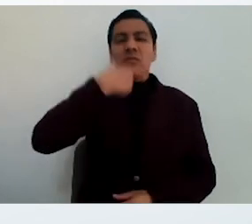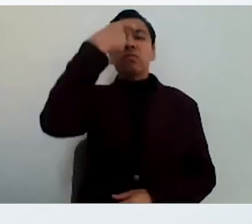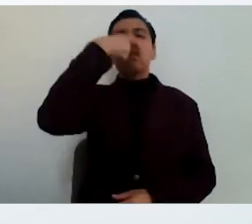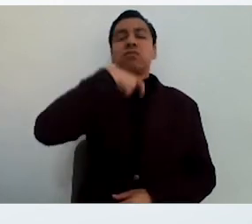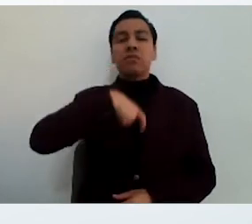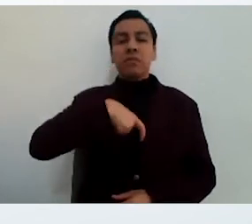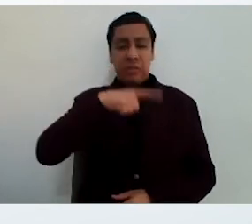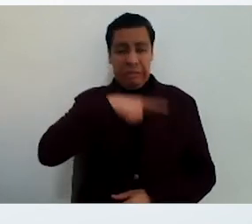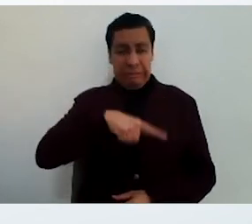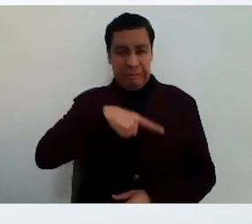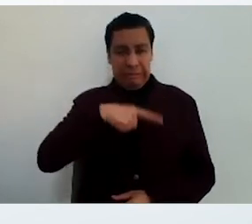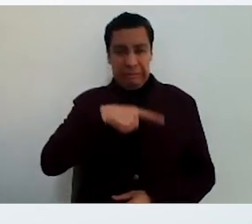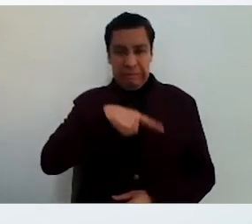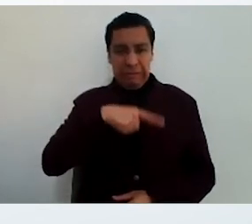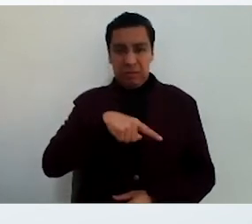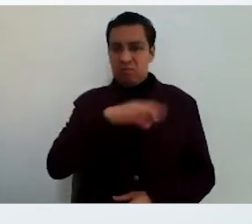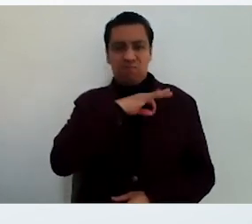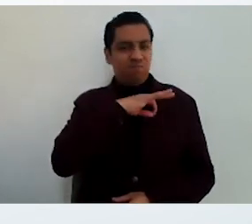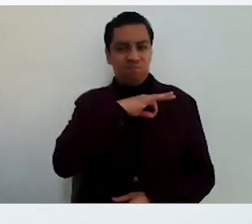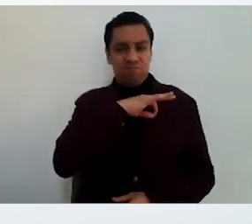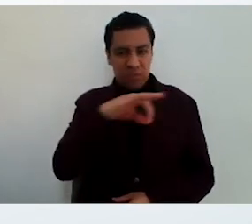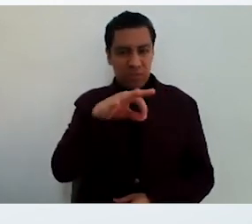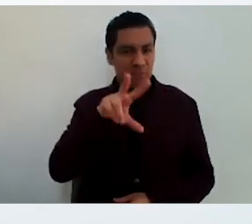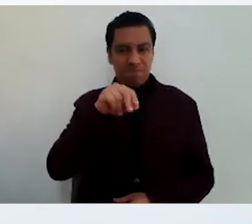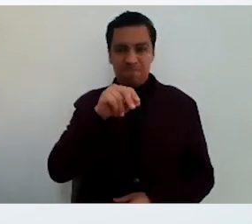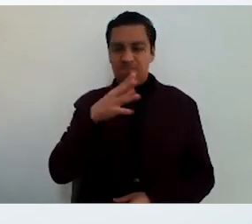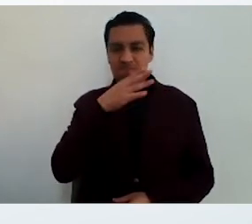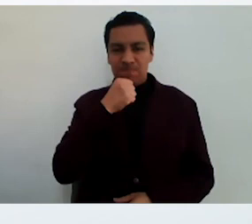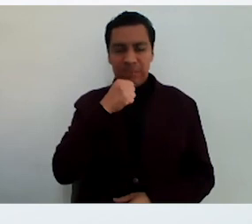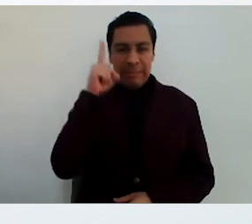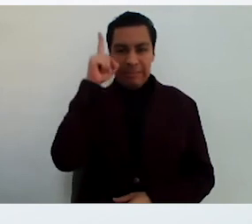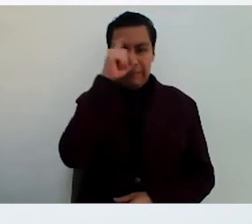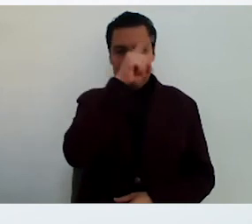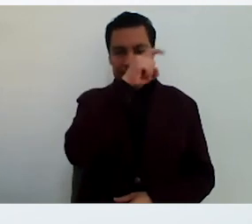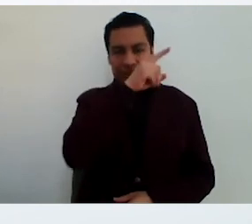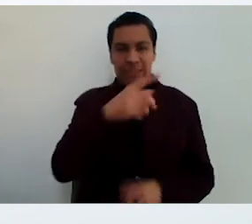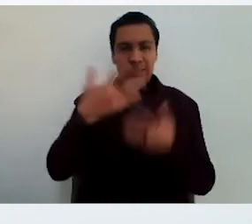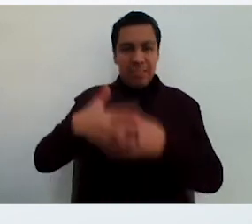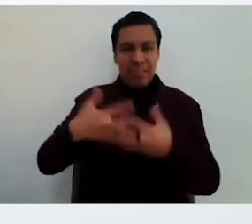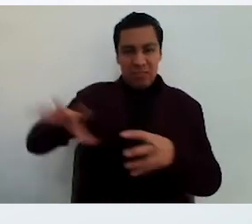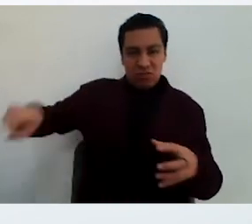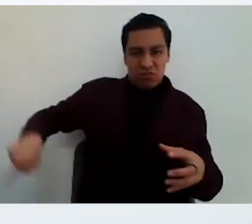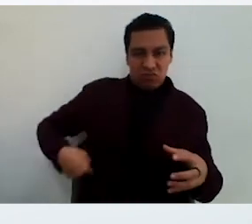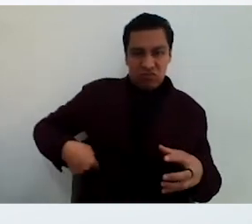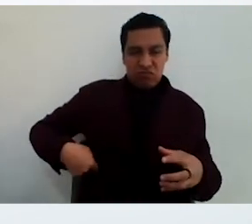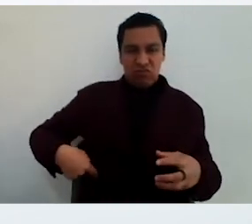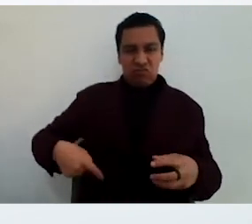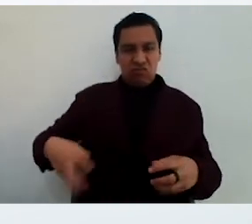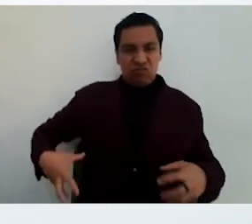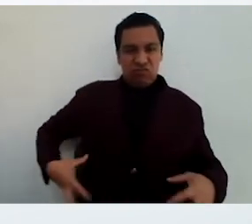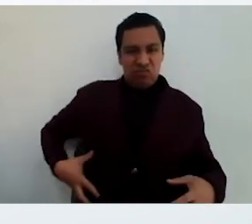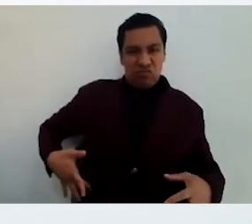con diálisis permanente y lo más probable es que si llegara a recuperarse sus riñones pues van a tener un